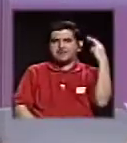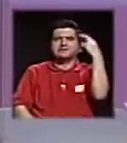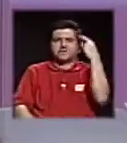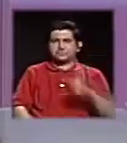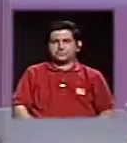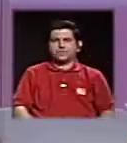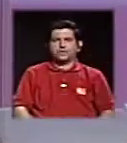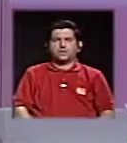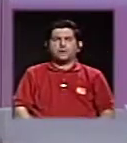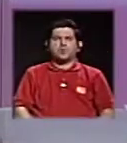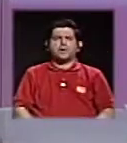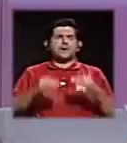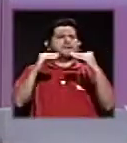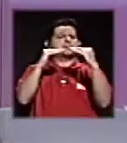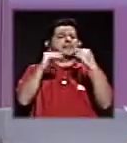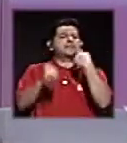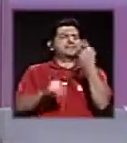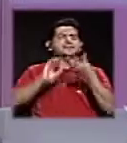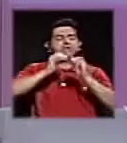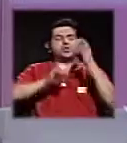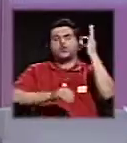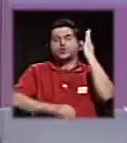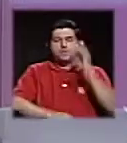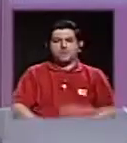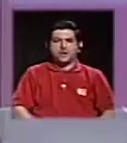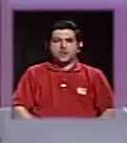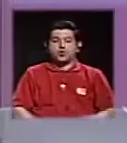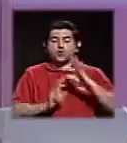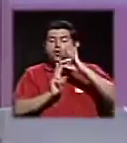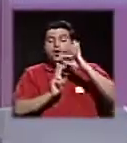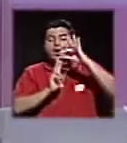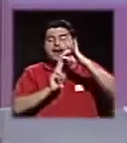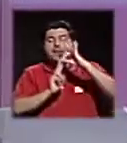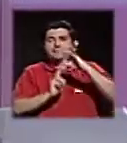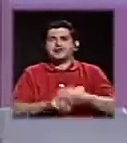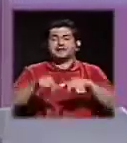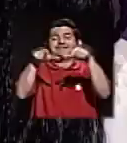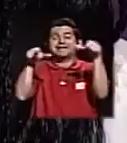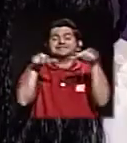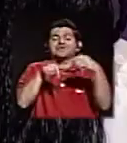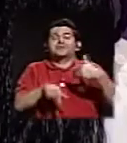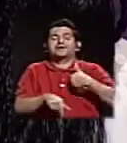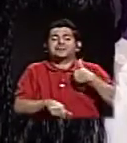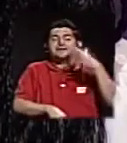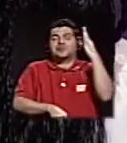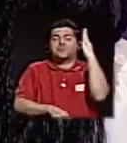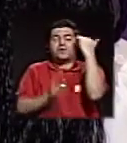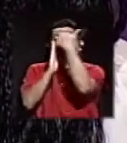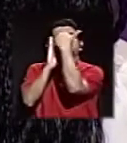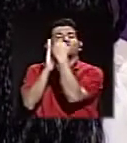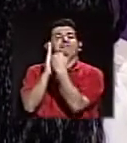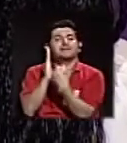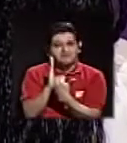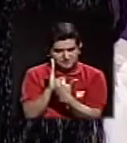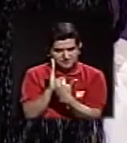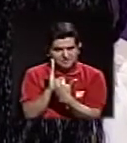paridad nos indica el número de mujeres alternancia ubicación de las mujeres en la lista